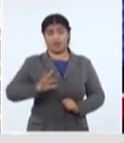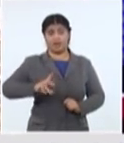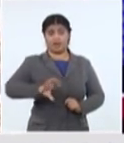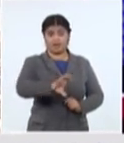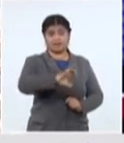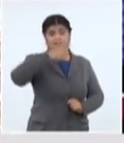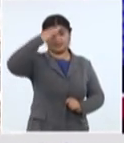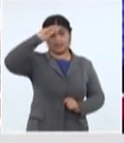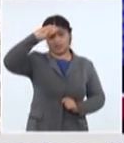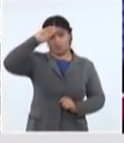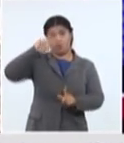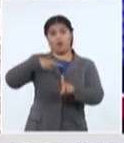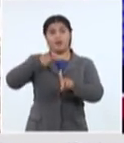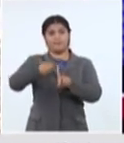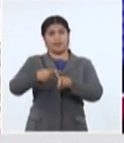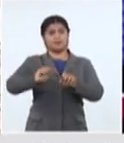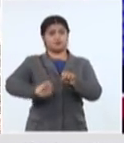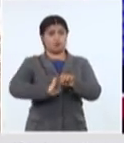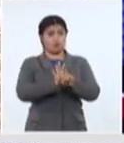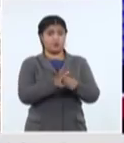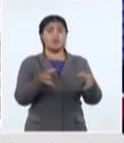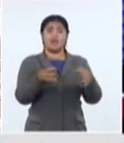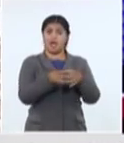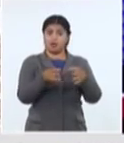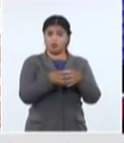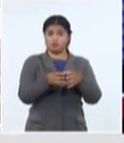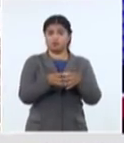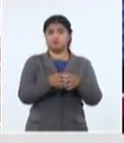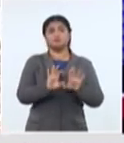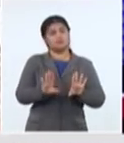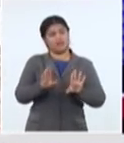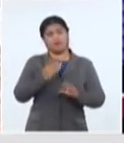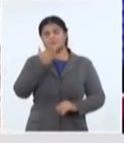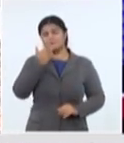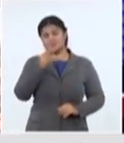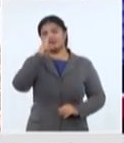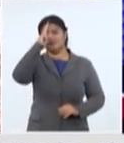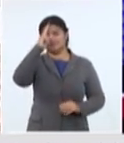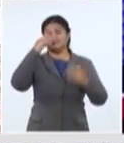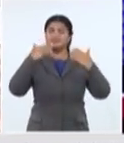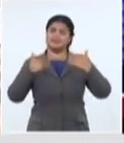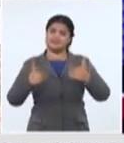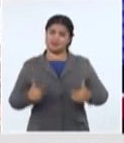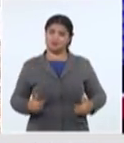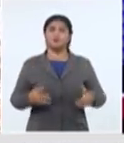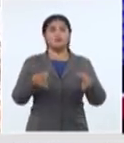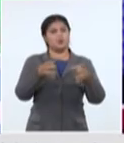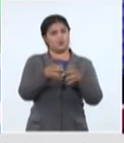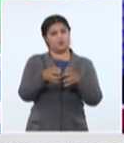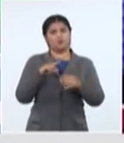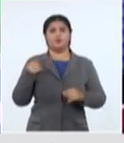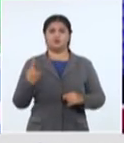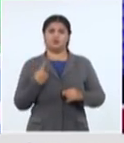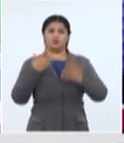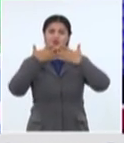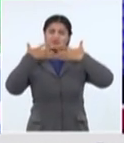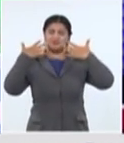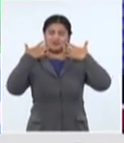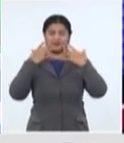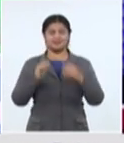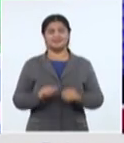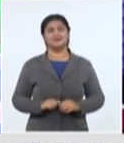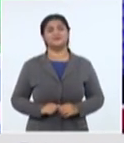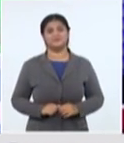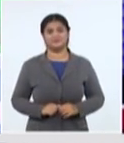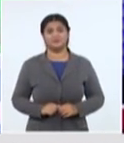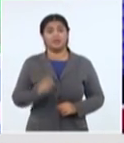las vivencias emocionales de estos pacientes ya recuperados o convalecientes de COVID-19? Las experiencias han sido muy